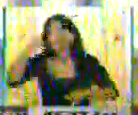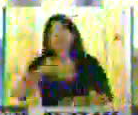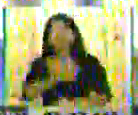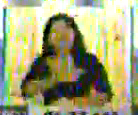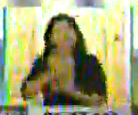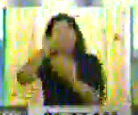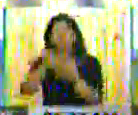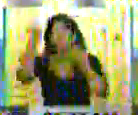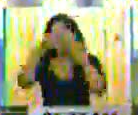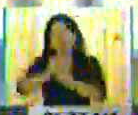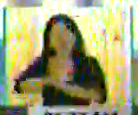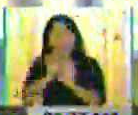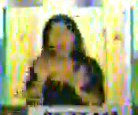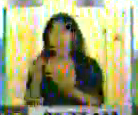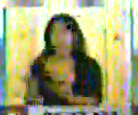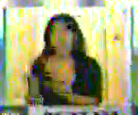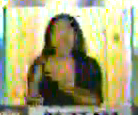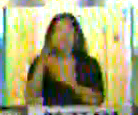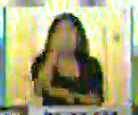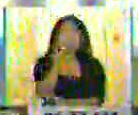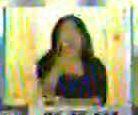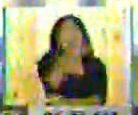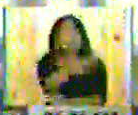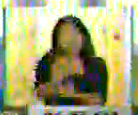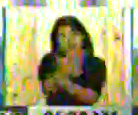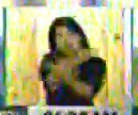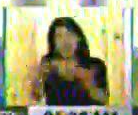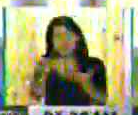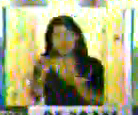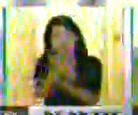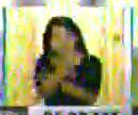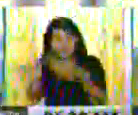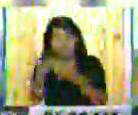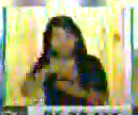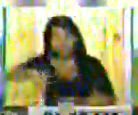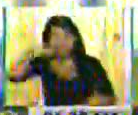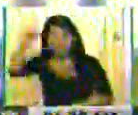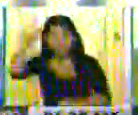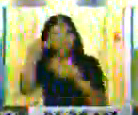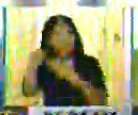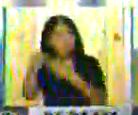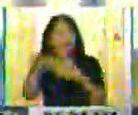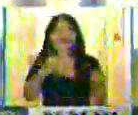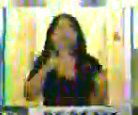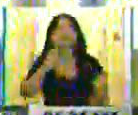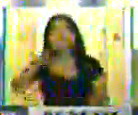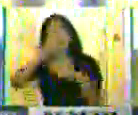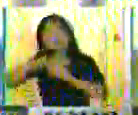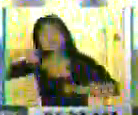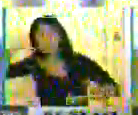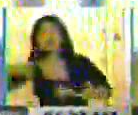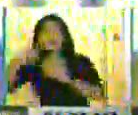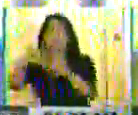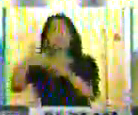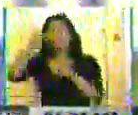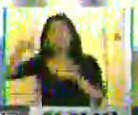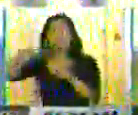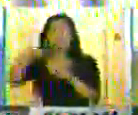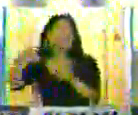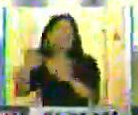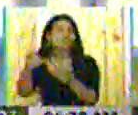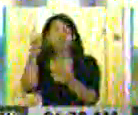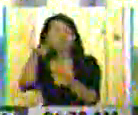Estado tiene que tener dos cosas. Tener la Fuerza Armada y tiene que tener pueblo. Porque si no, sencillamente, es el show,